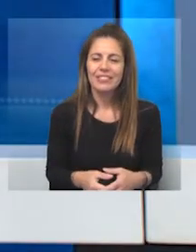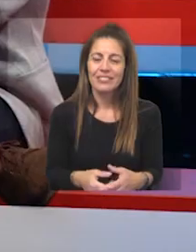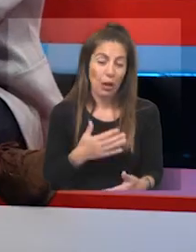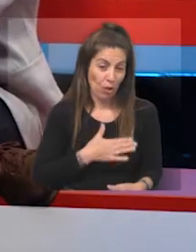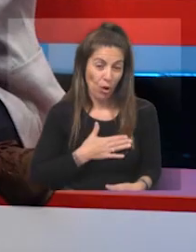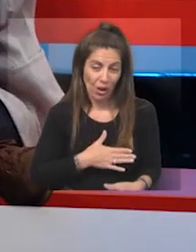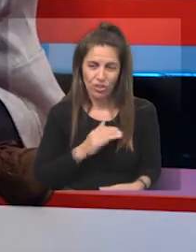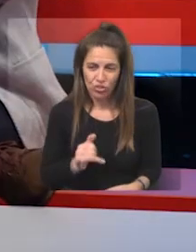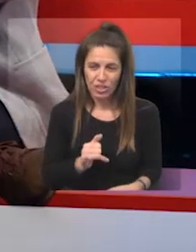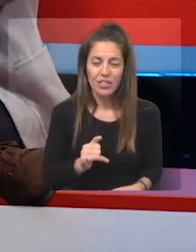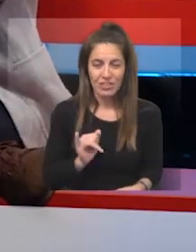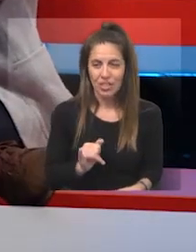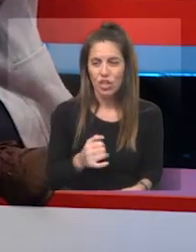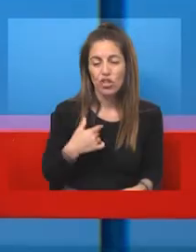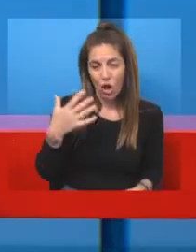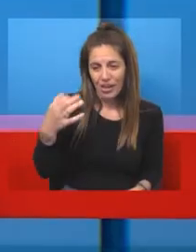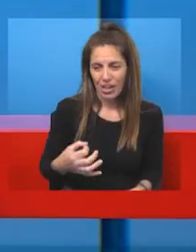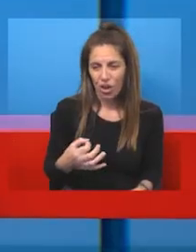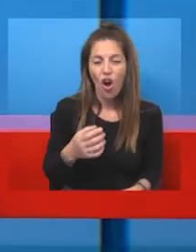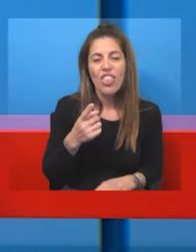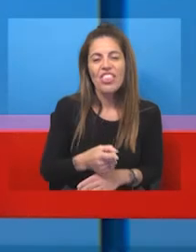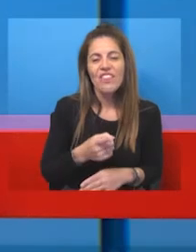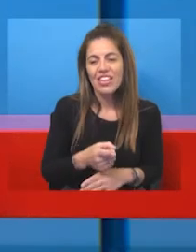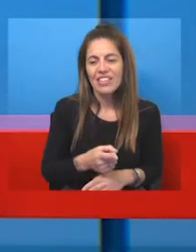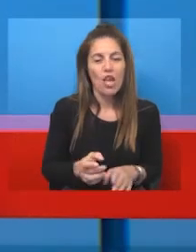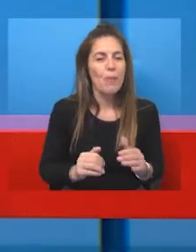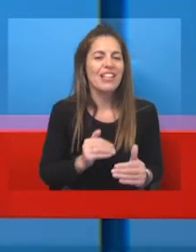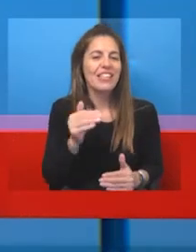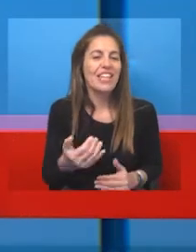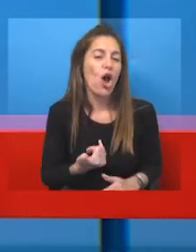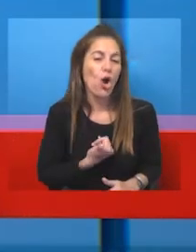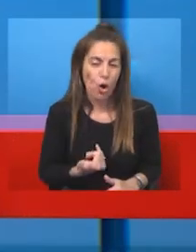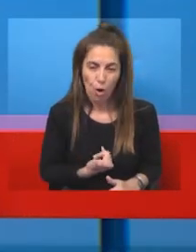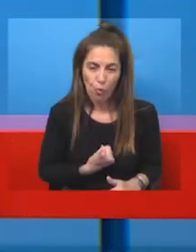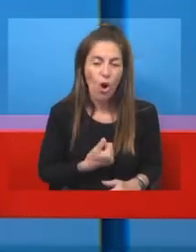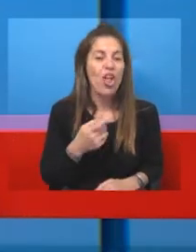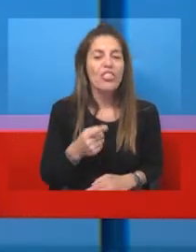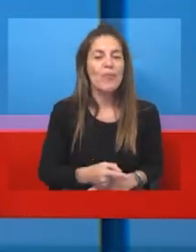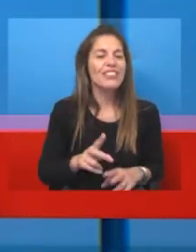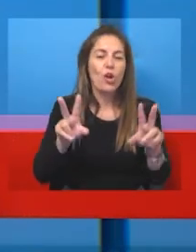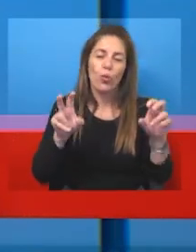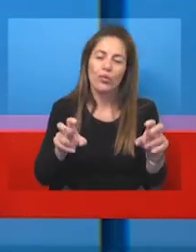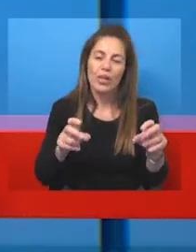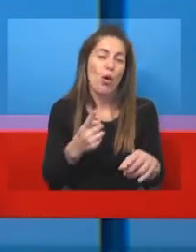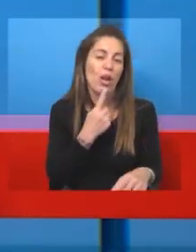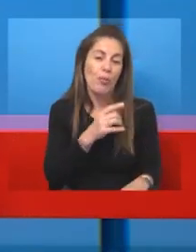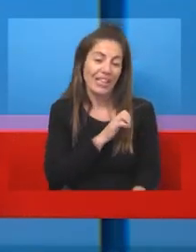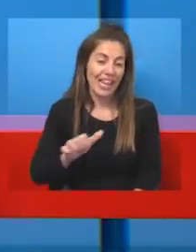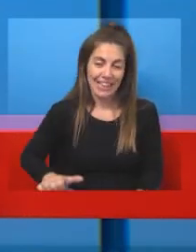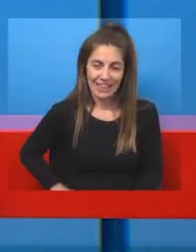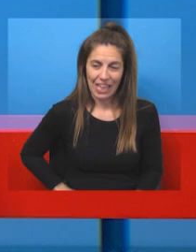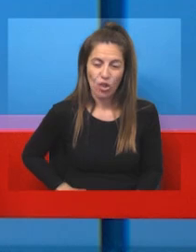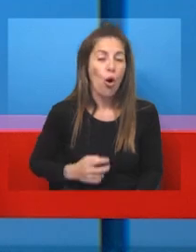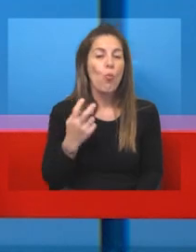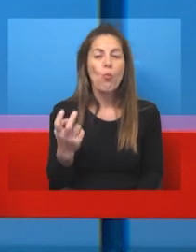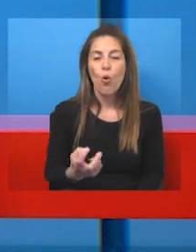acuerdo con eso sin duda yo creo que eh Debería ser más allá del cóm eh Debería ser un tema una política de estado